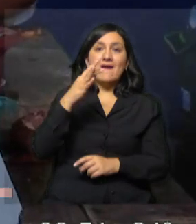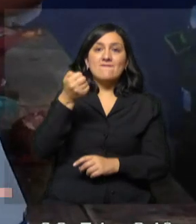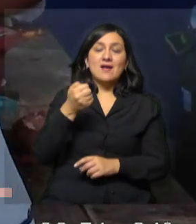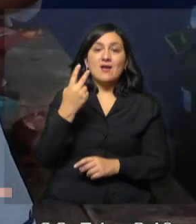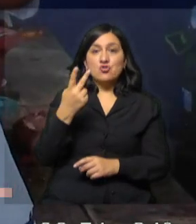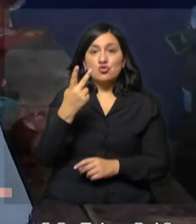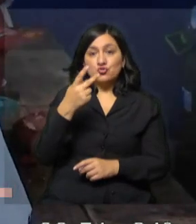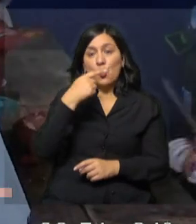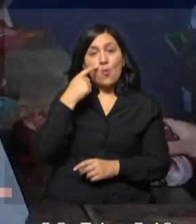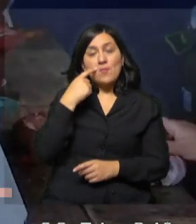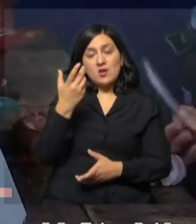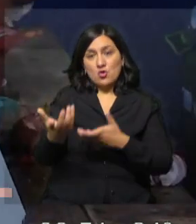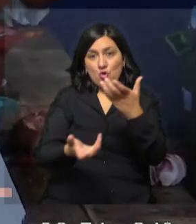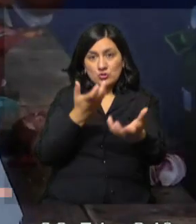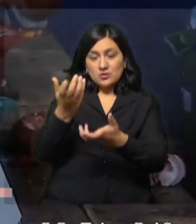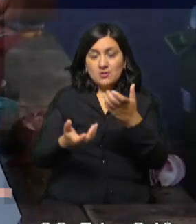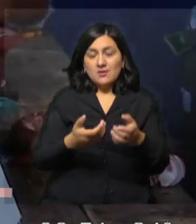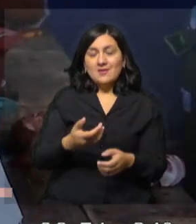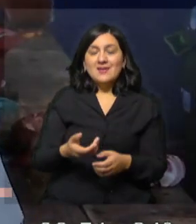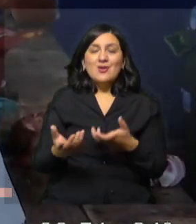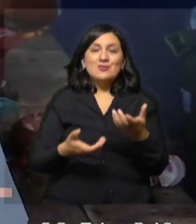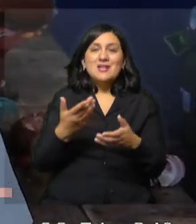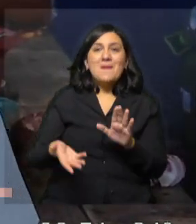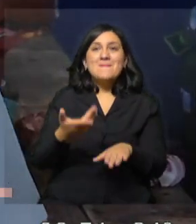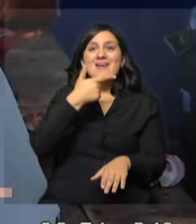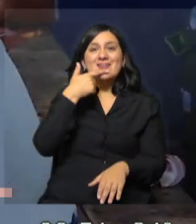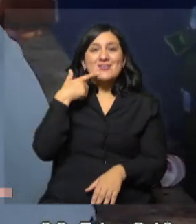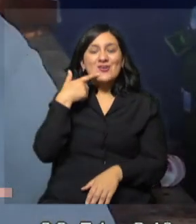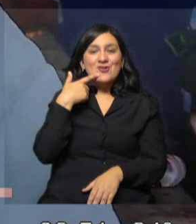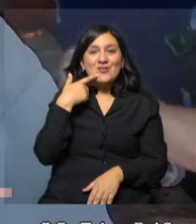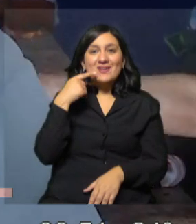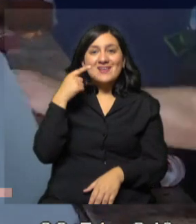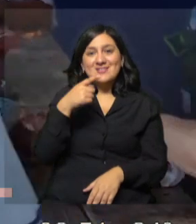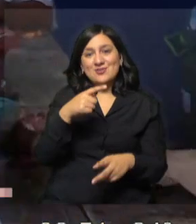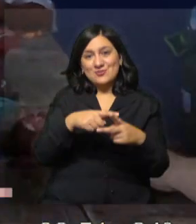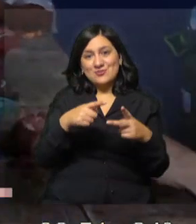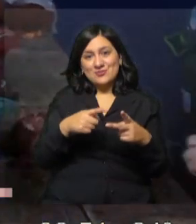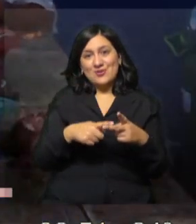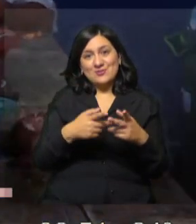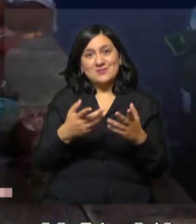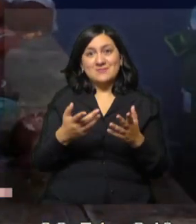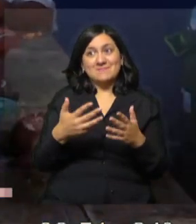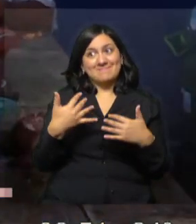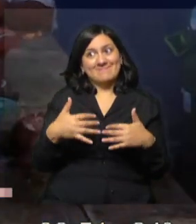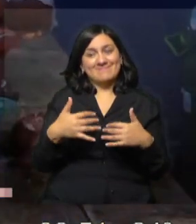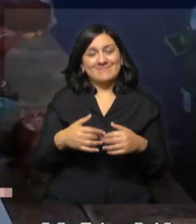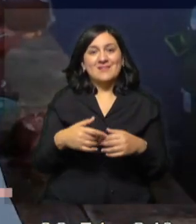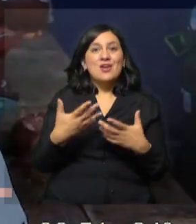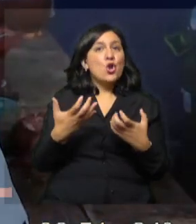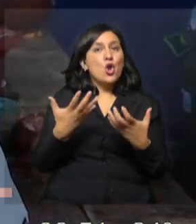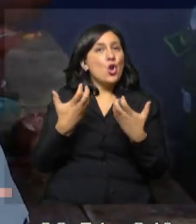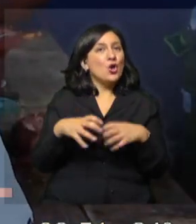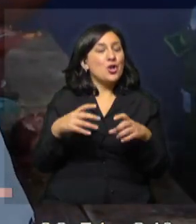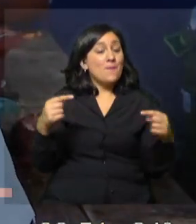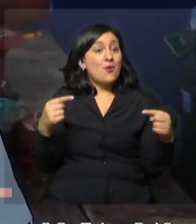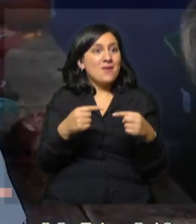tenemos acá. ¿Quién cocina más rico? Me pasaron el dato que estos primeros dos era quizá, claro, no quiero generar la polémica, pero